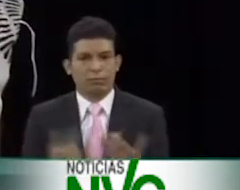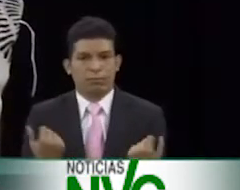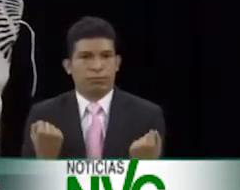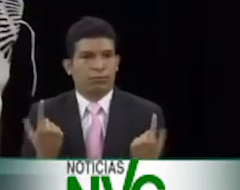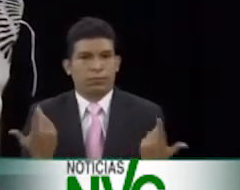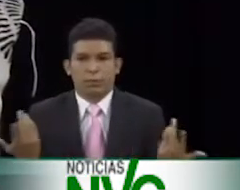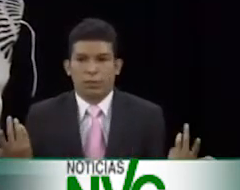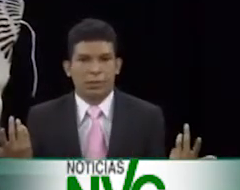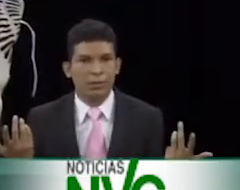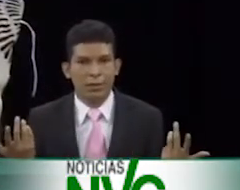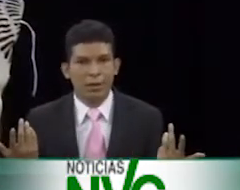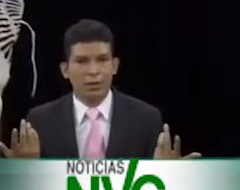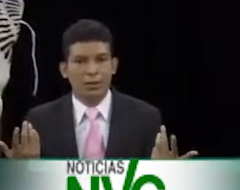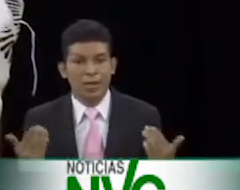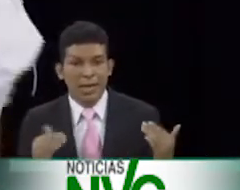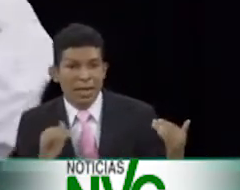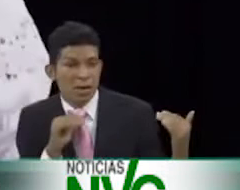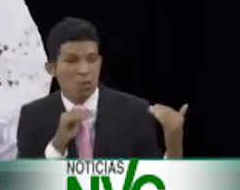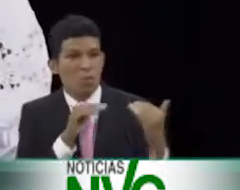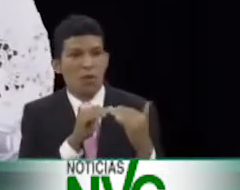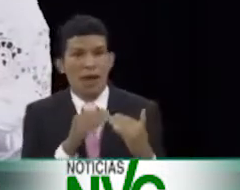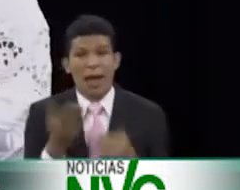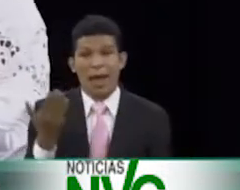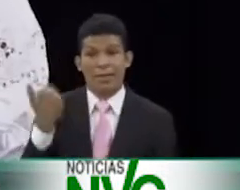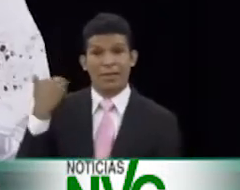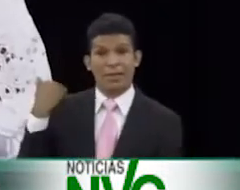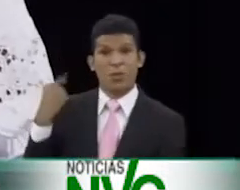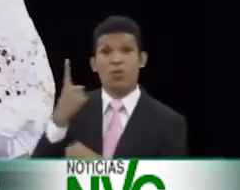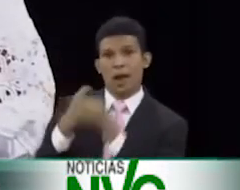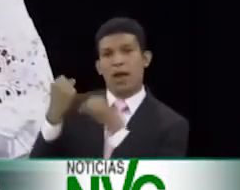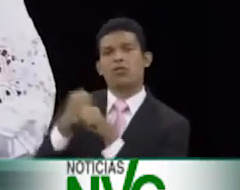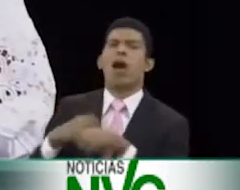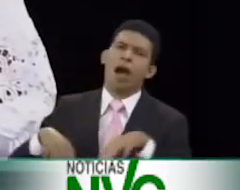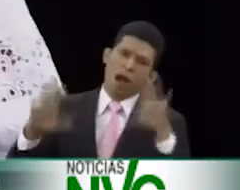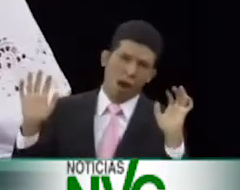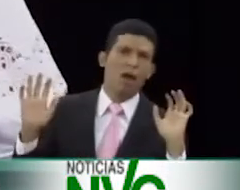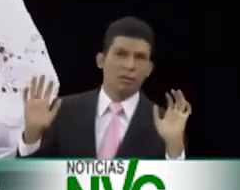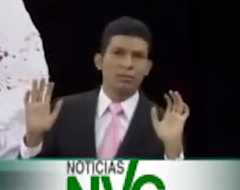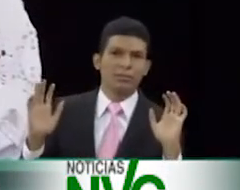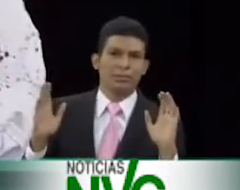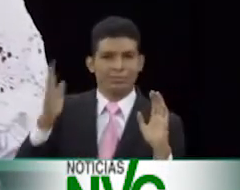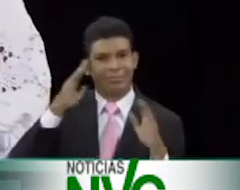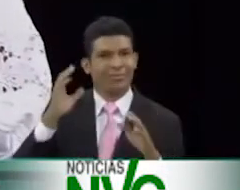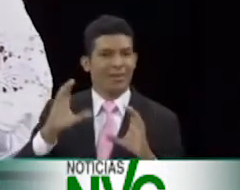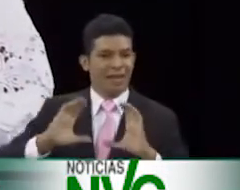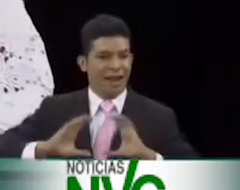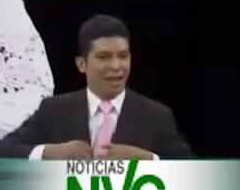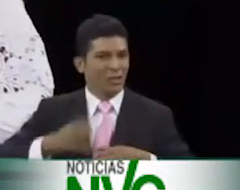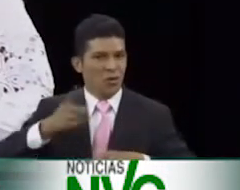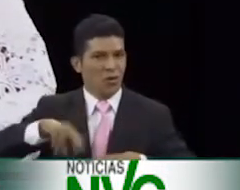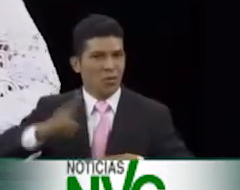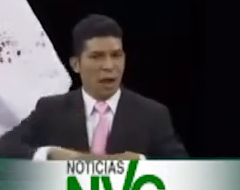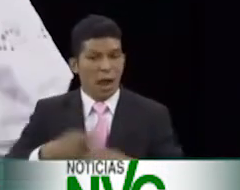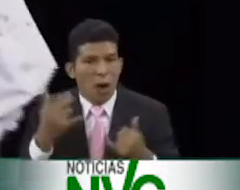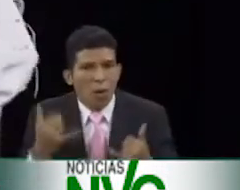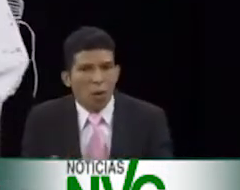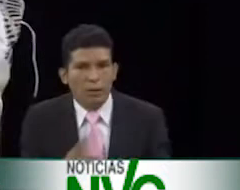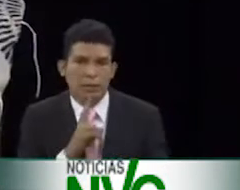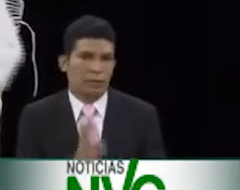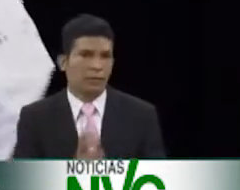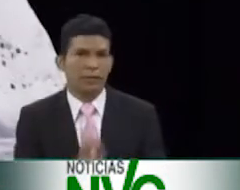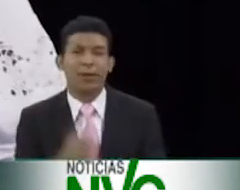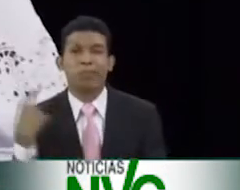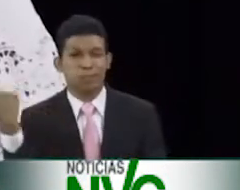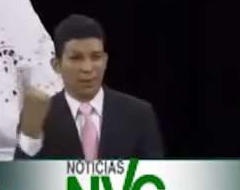que no estamos igual de preparados como lo estuvimos el año anterior. Por ejemplo, yo creo que es un sentir de todas las secretarías de educación, tanto